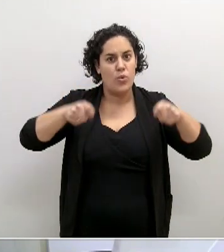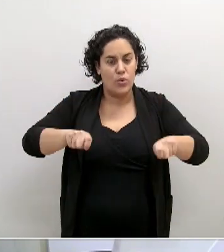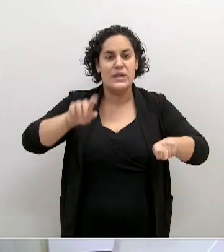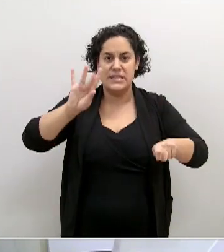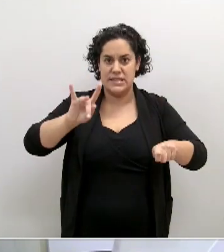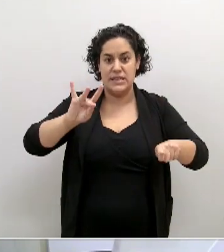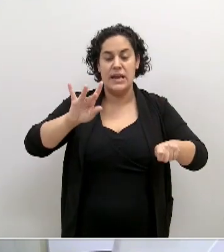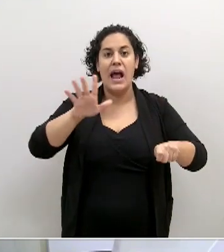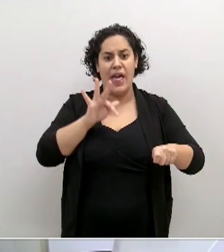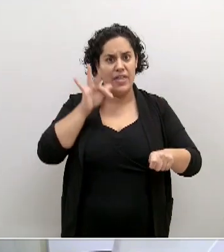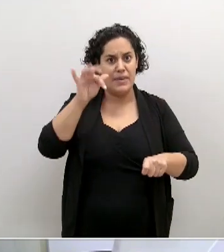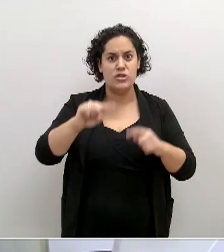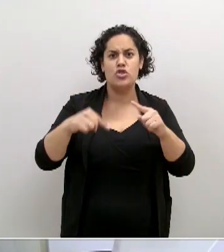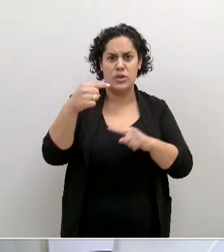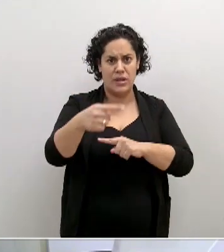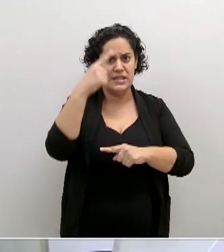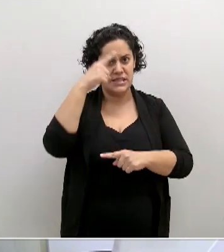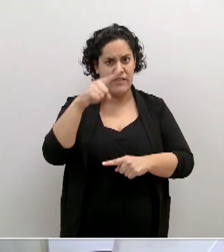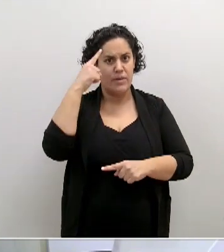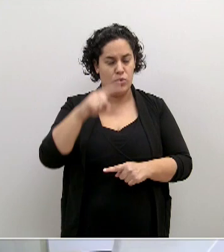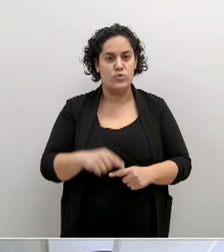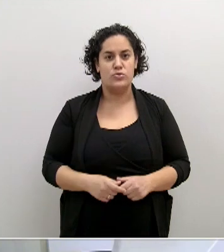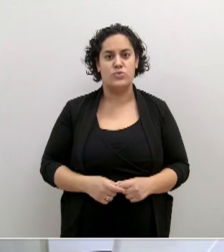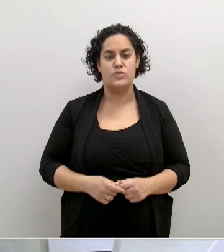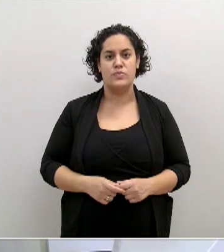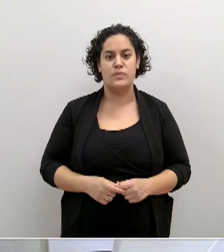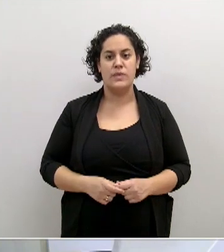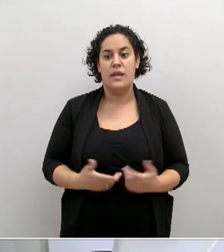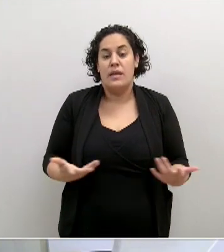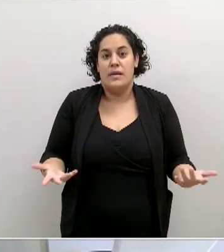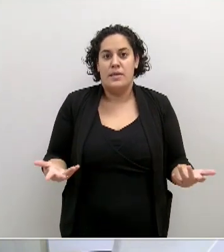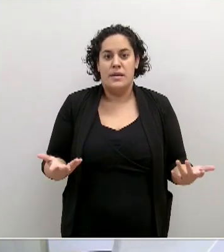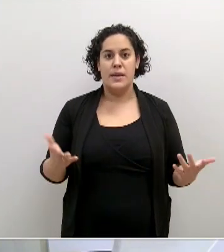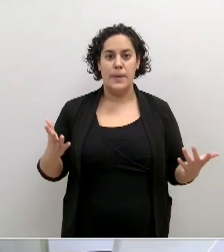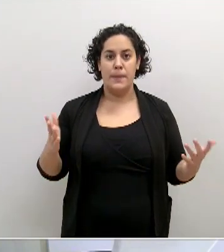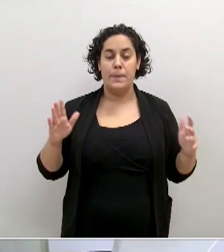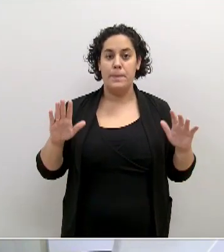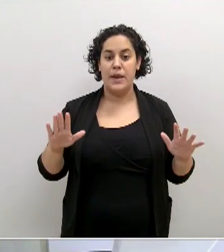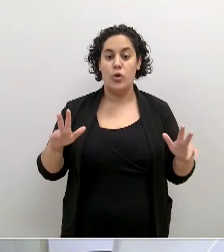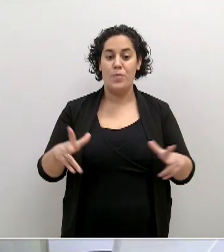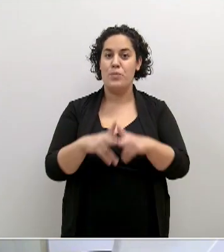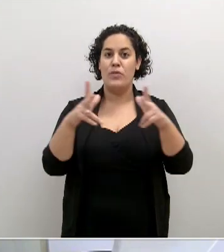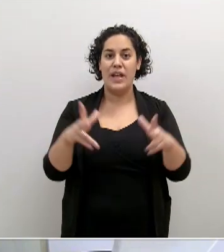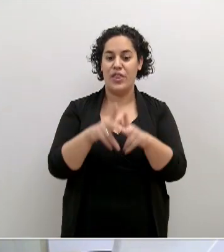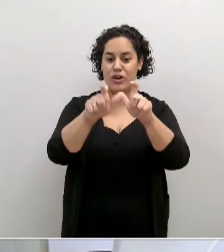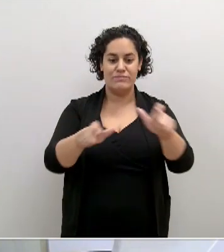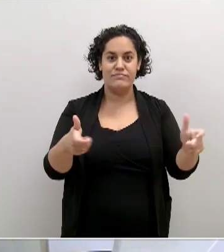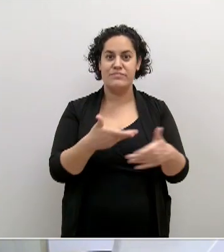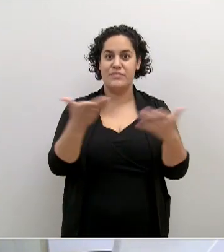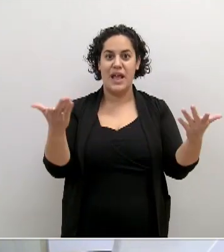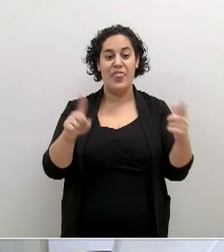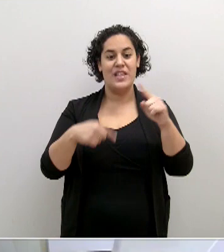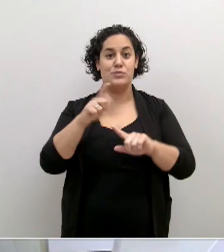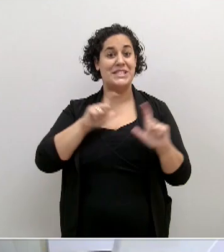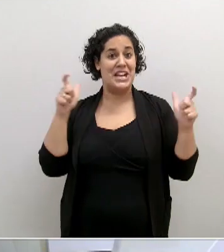las repercusiones que tiene, no puede venir acompañada de que la población haga reuniones en